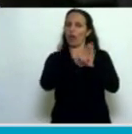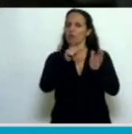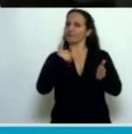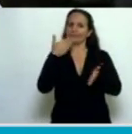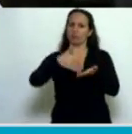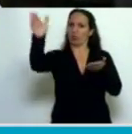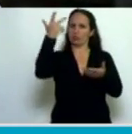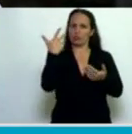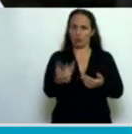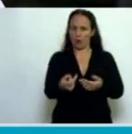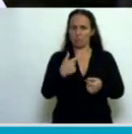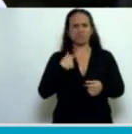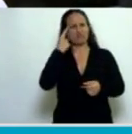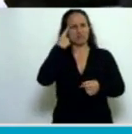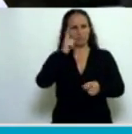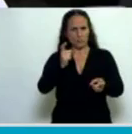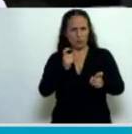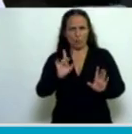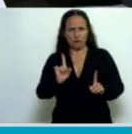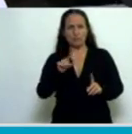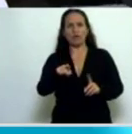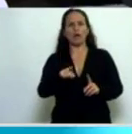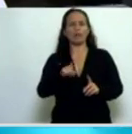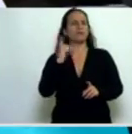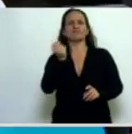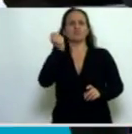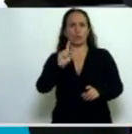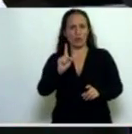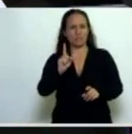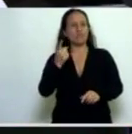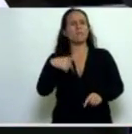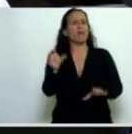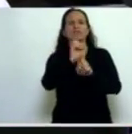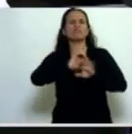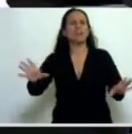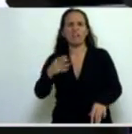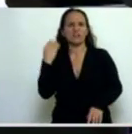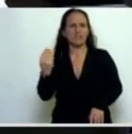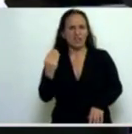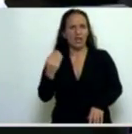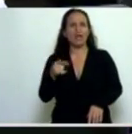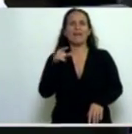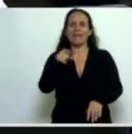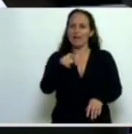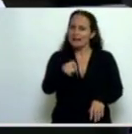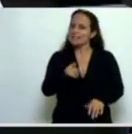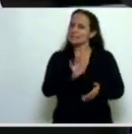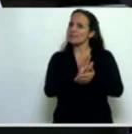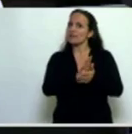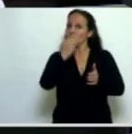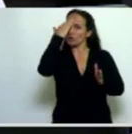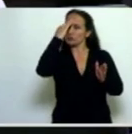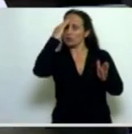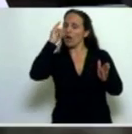es innecesaria, porque es irrelevante, pero lo más grave porque es absolutamente